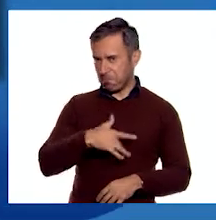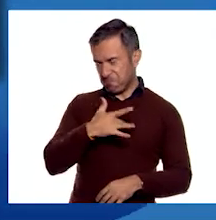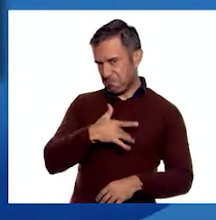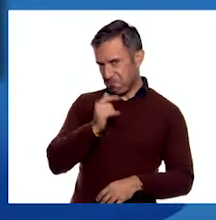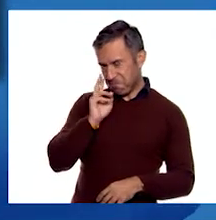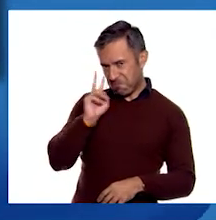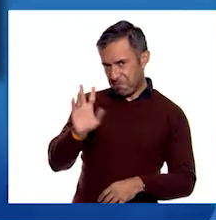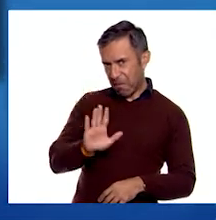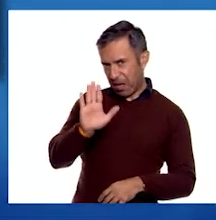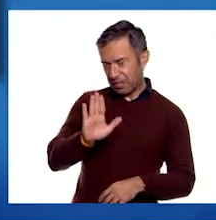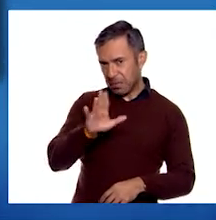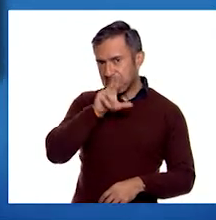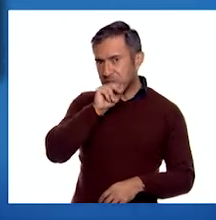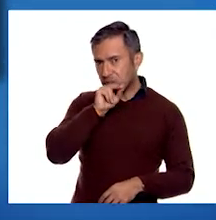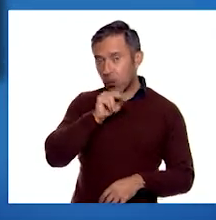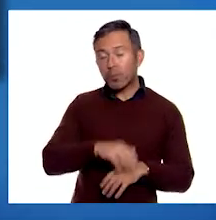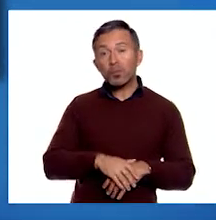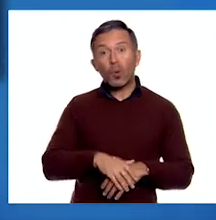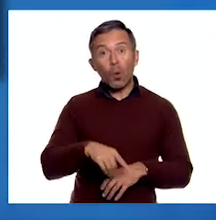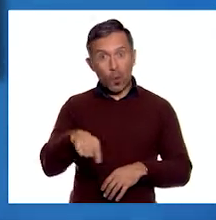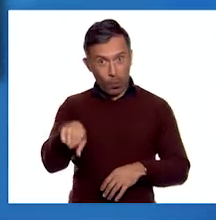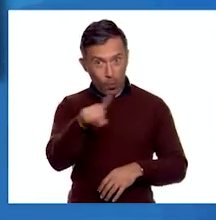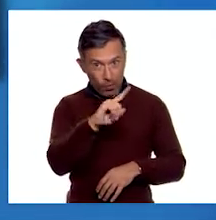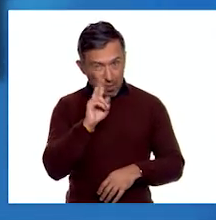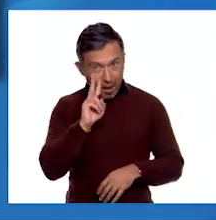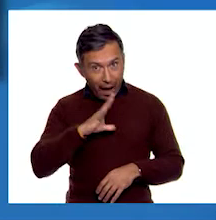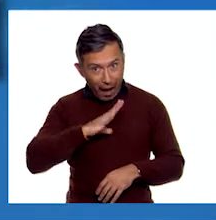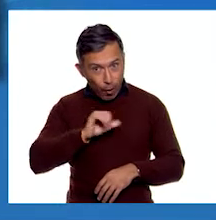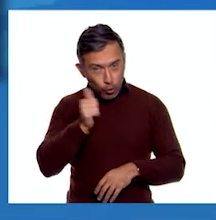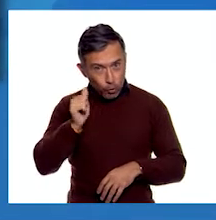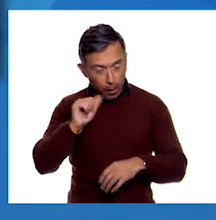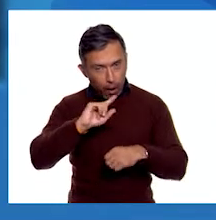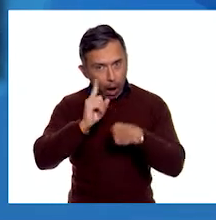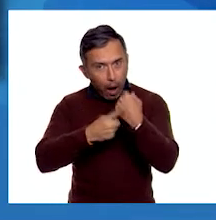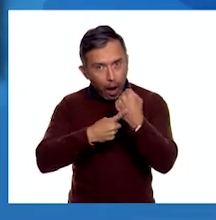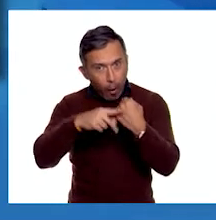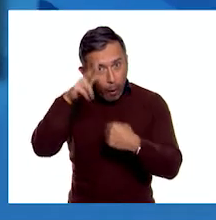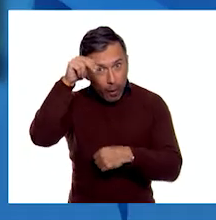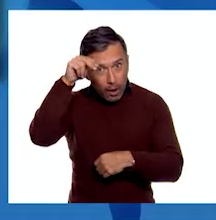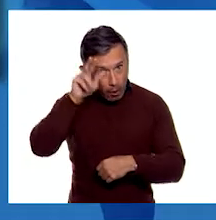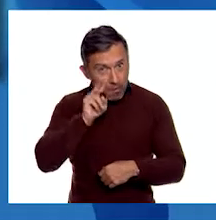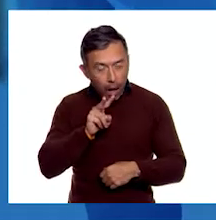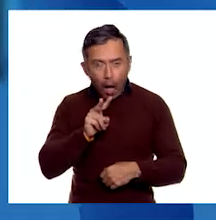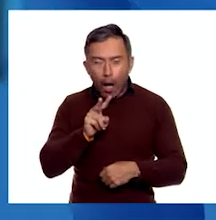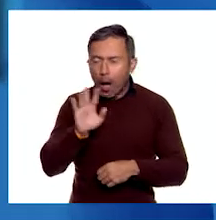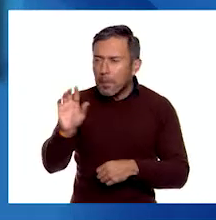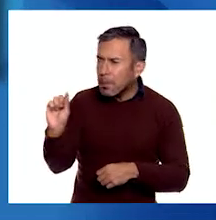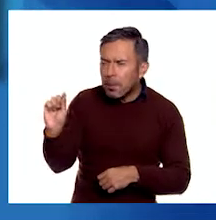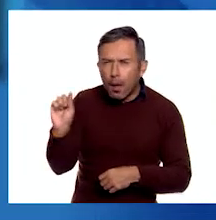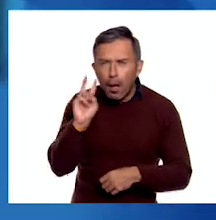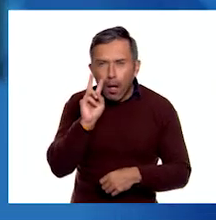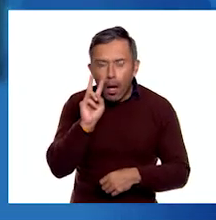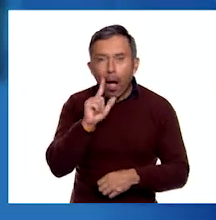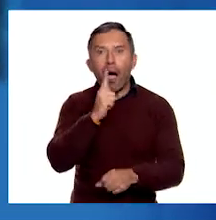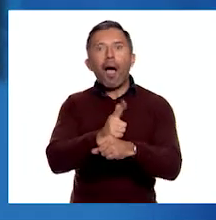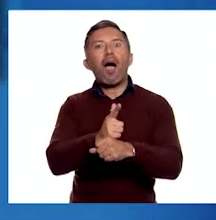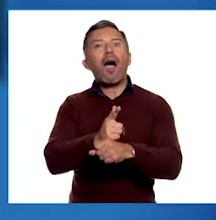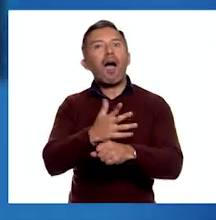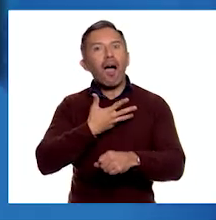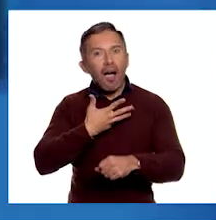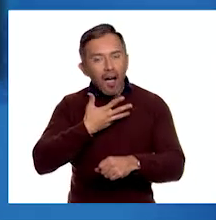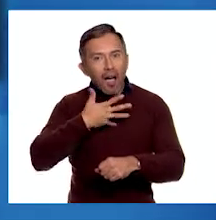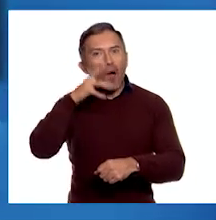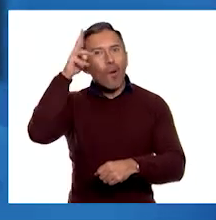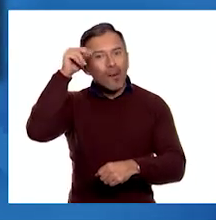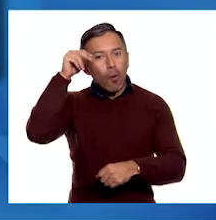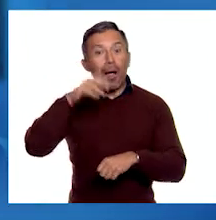¿Y niñas y niños ven ese conejo? ¿Lo logran ay, ver? Ay, espérate, yo también vi el conejo. Exacto. Lo que tú ves en el pato, lo